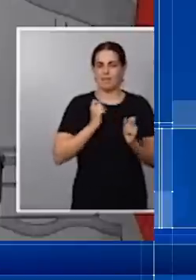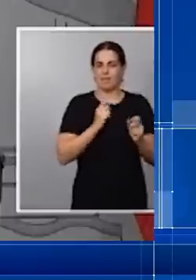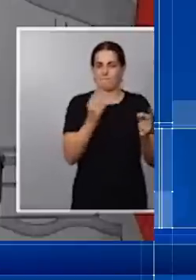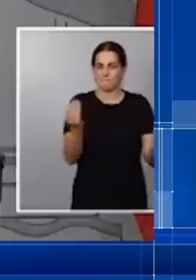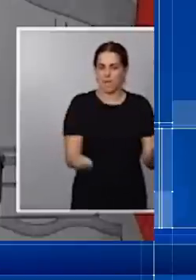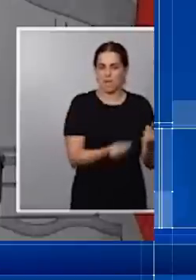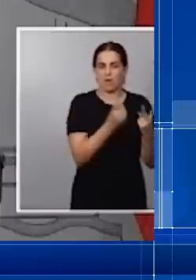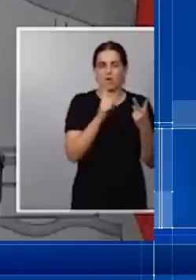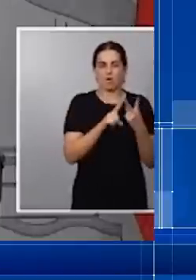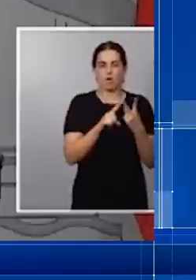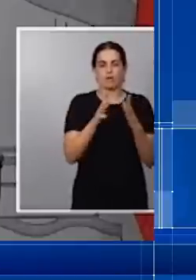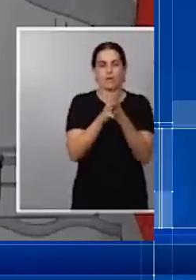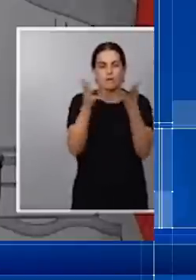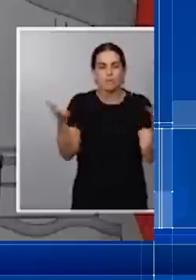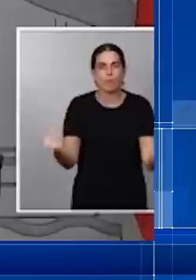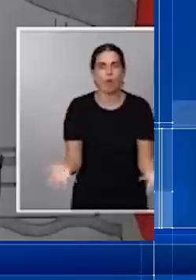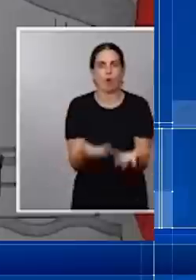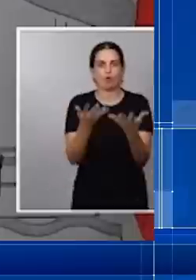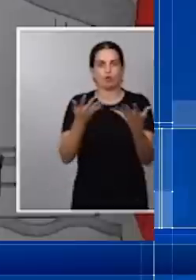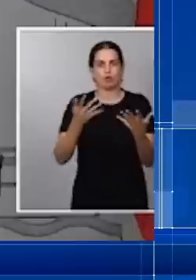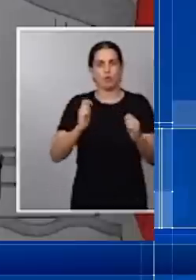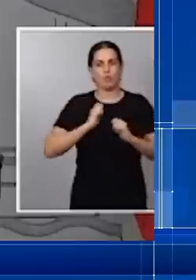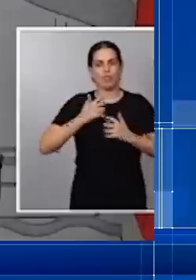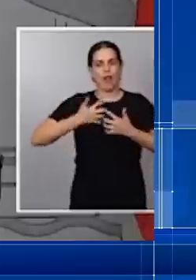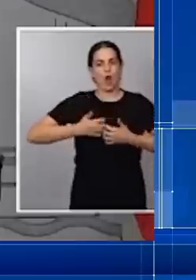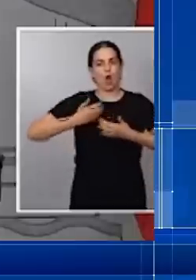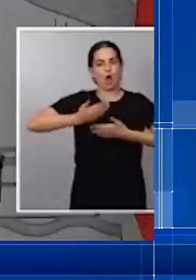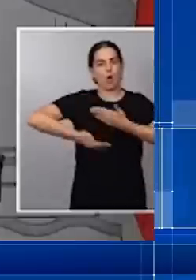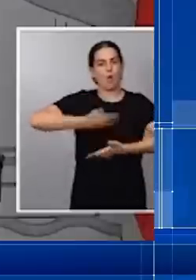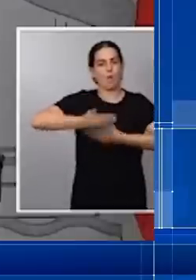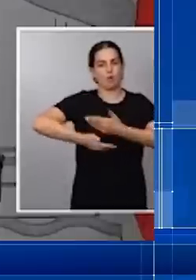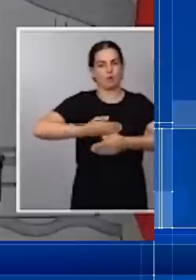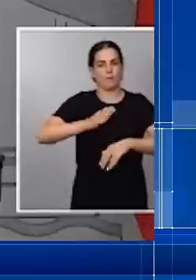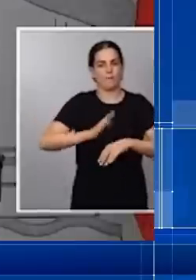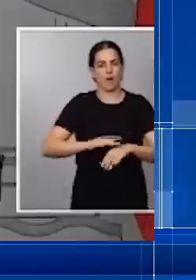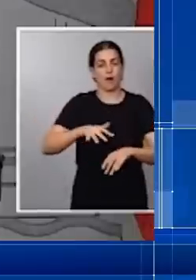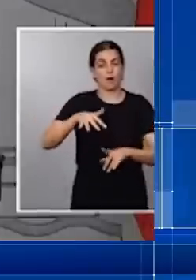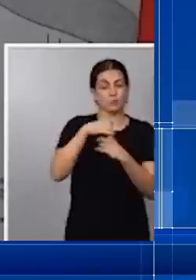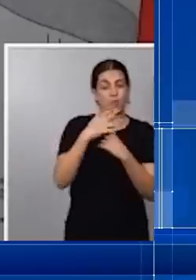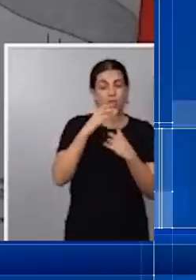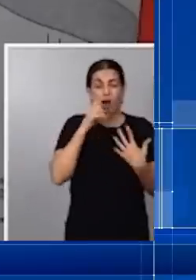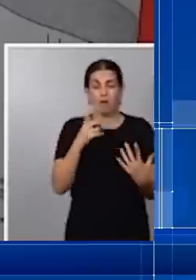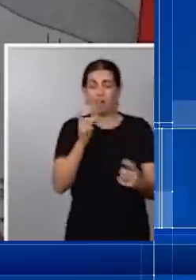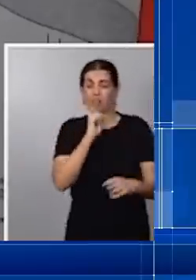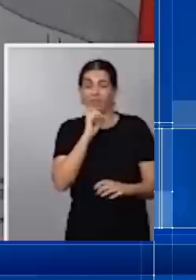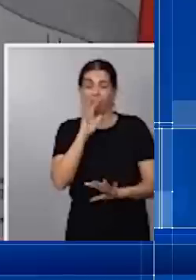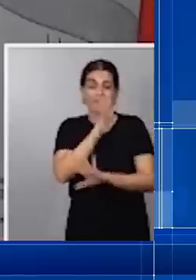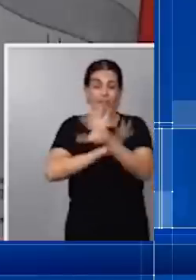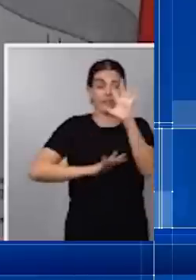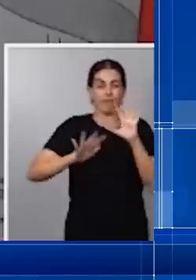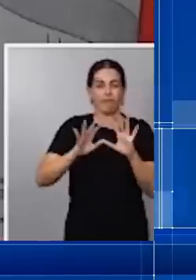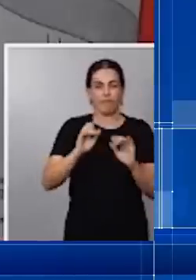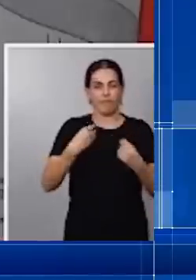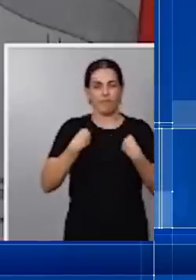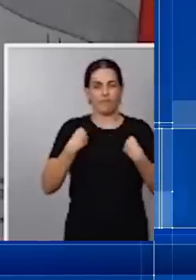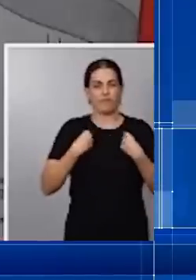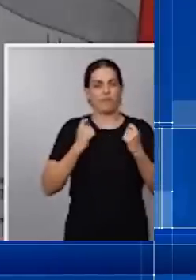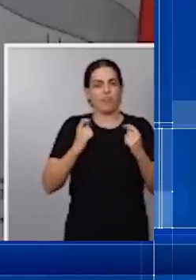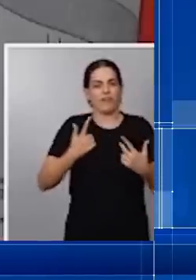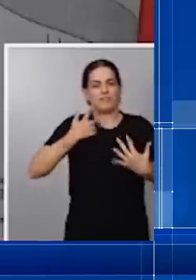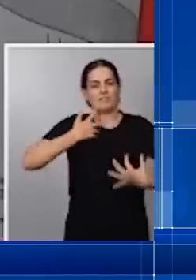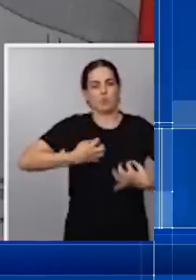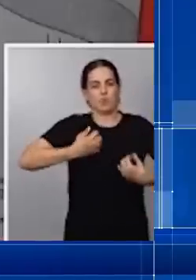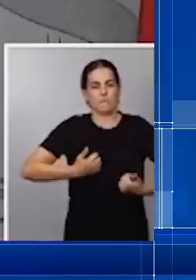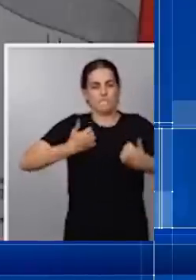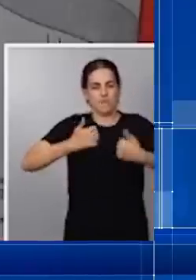como locomotora de la economía en momentos de dificultad como los que estamos viviendo. Es por ello que puedo anunciar que el